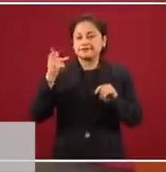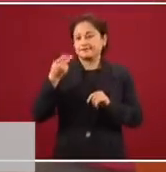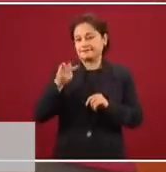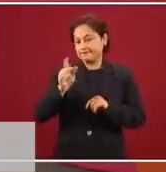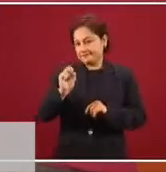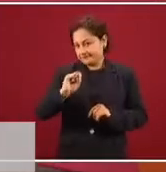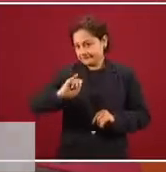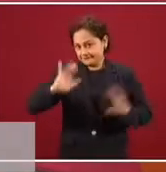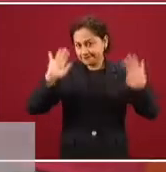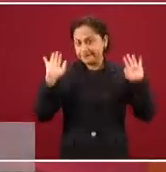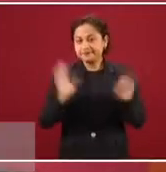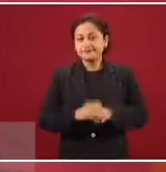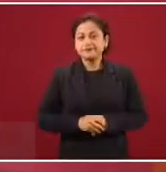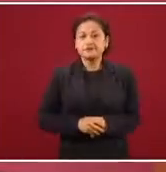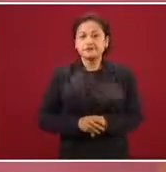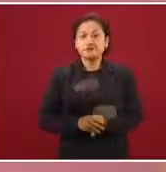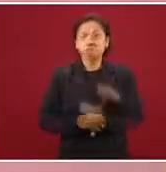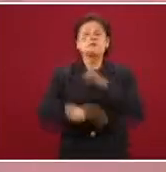esta tendencia mundial.